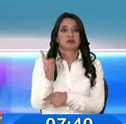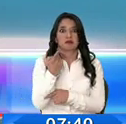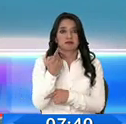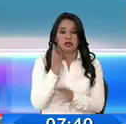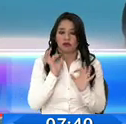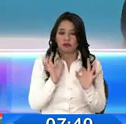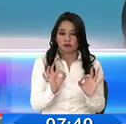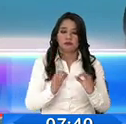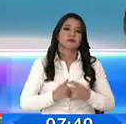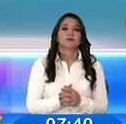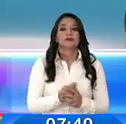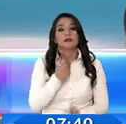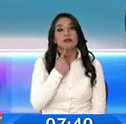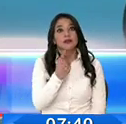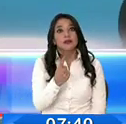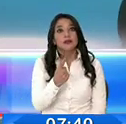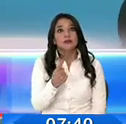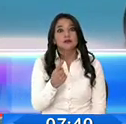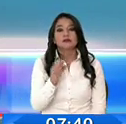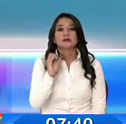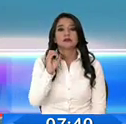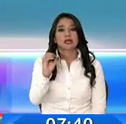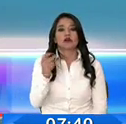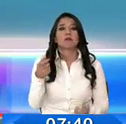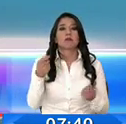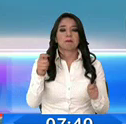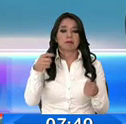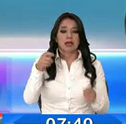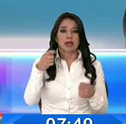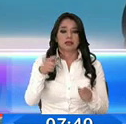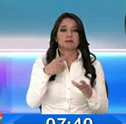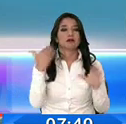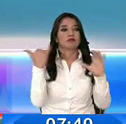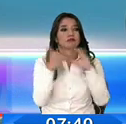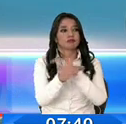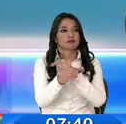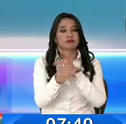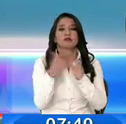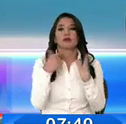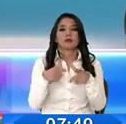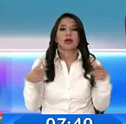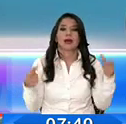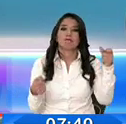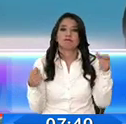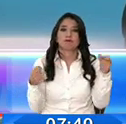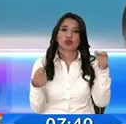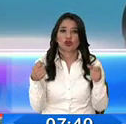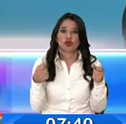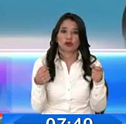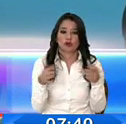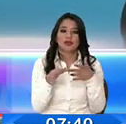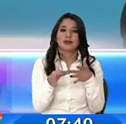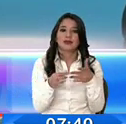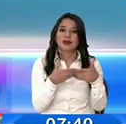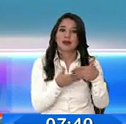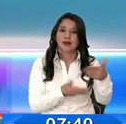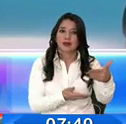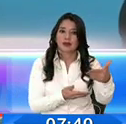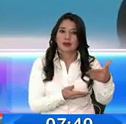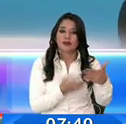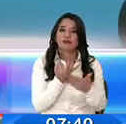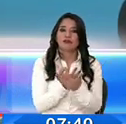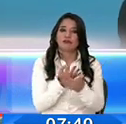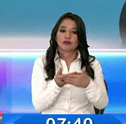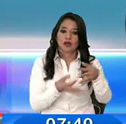entrar se decía que iba a ser papeles cero pero si yo mando a un cliente un camión sin una guía y sin una